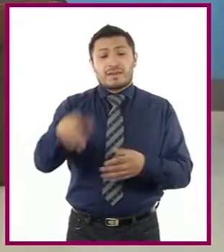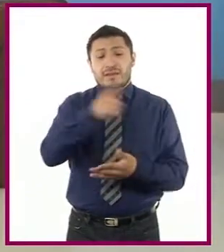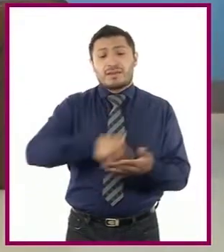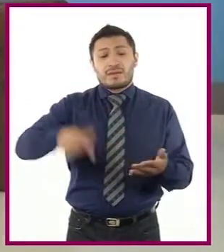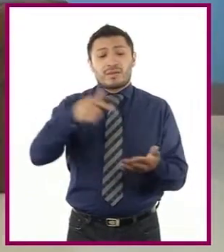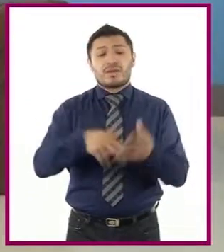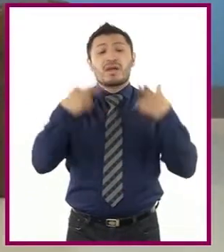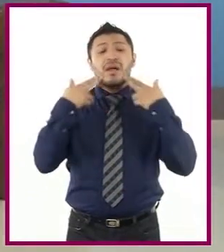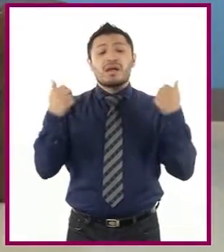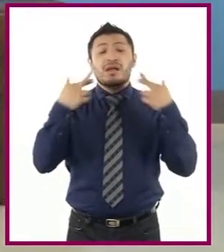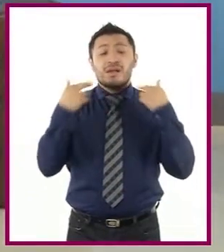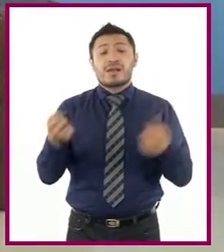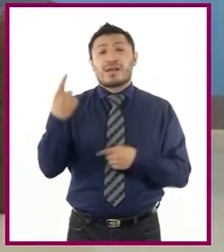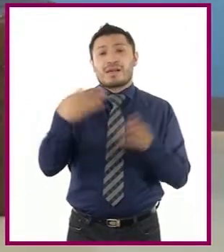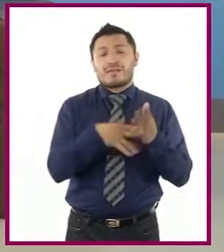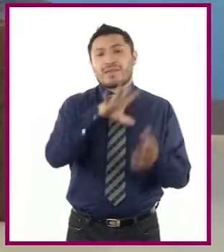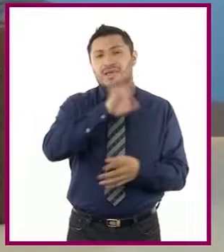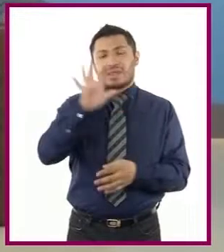Ranchos